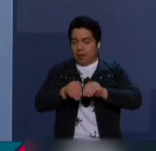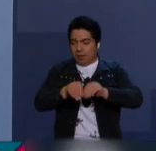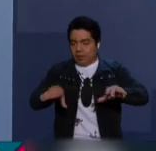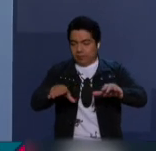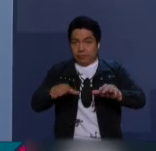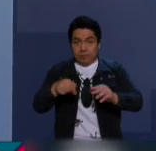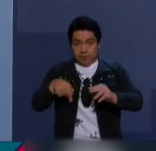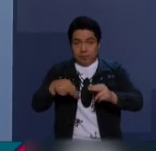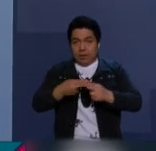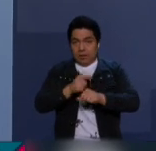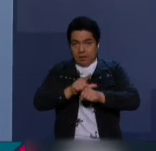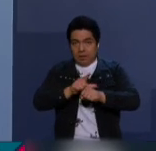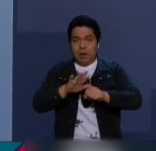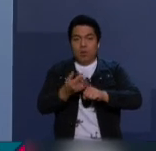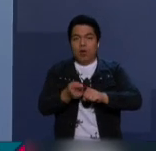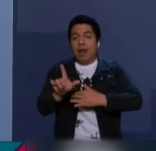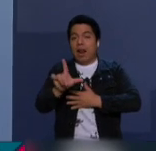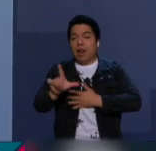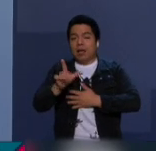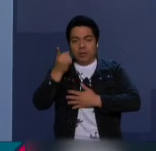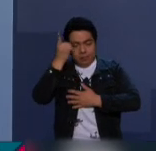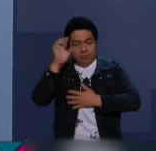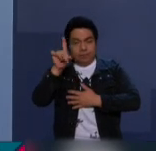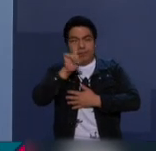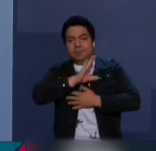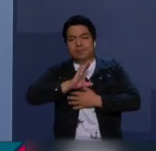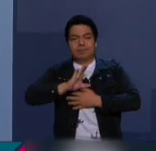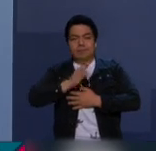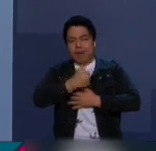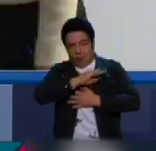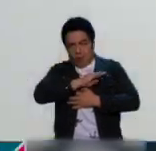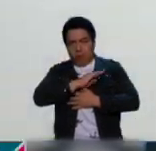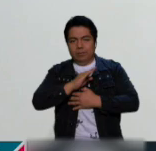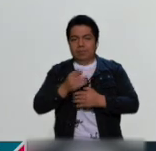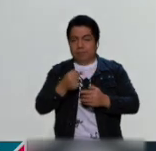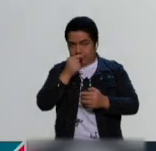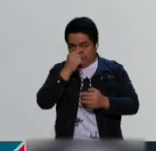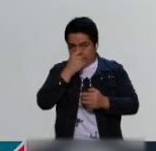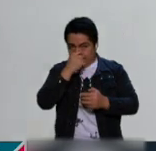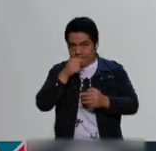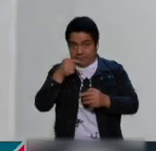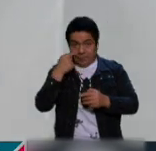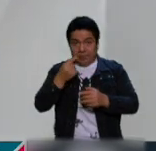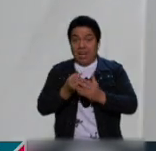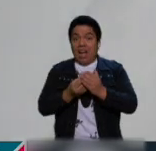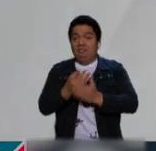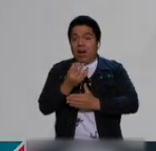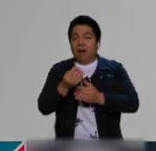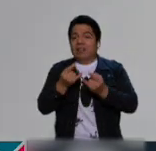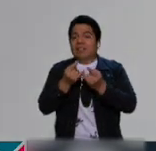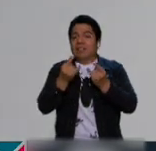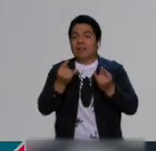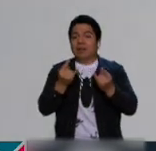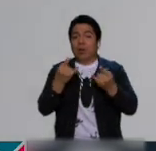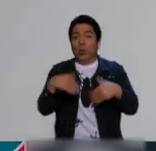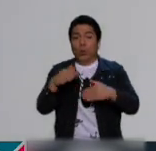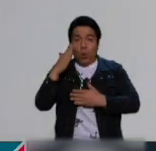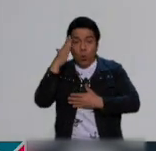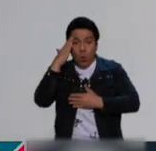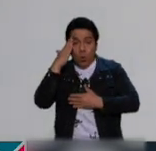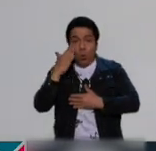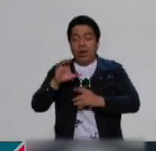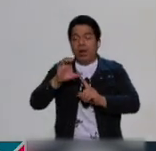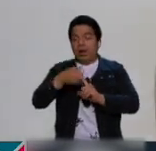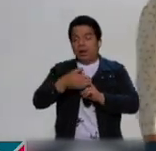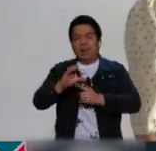Información nacional, porque este lunes la presidenta electa de México, Claudia Sheinbaum, anunció que por primera vez en la historia de México, una mujer estará al frente de la